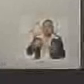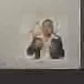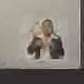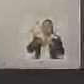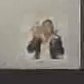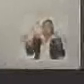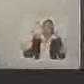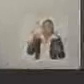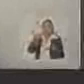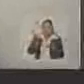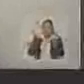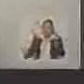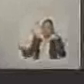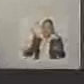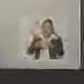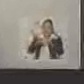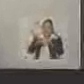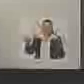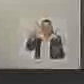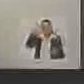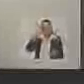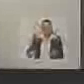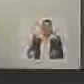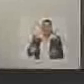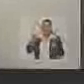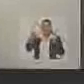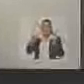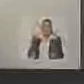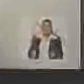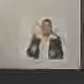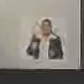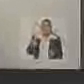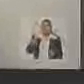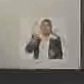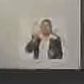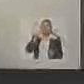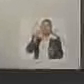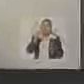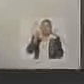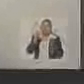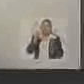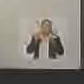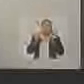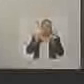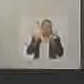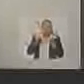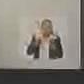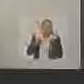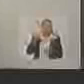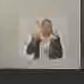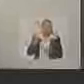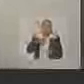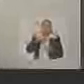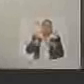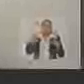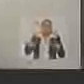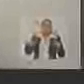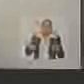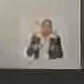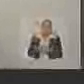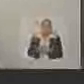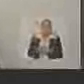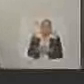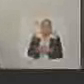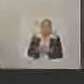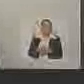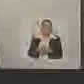cuentas claras en relación a lo que hoy un medio de comunicación denomina como la nómina del amor. ¿Qué nos puedes decir,